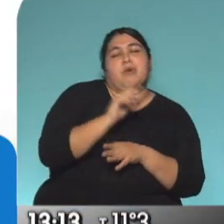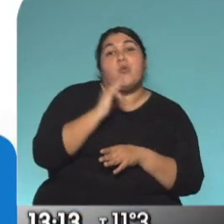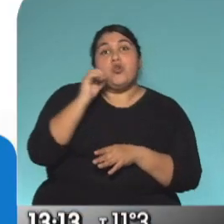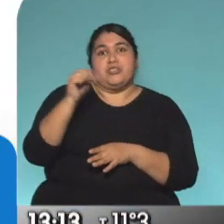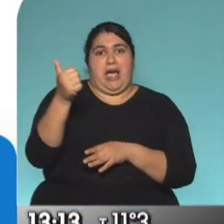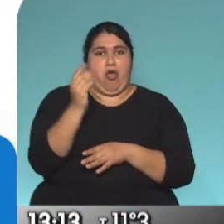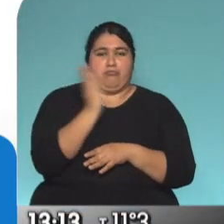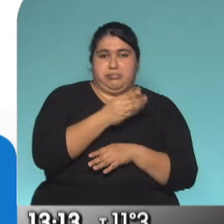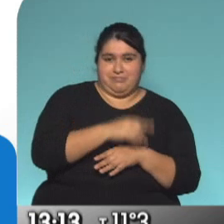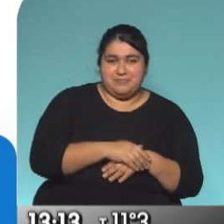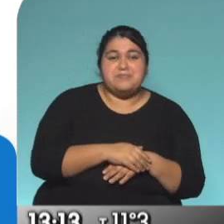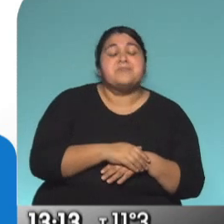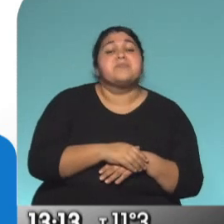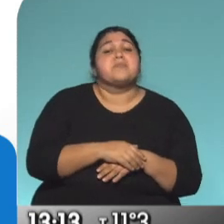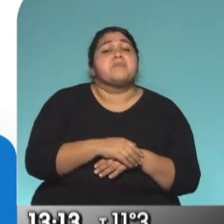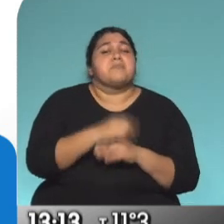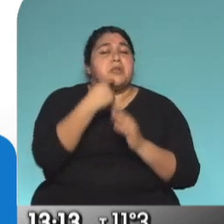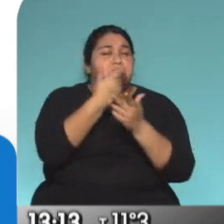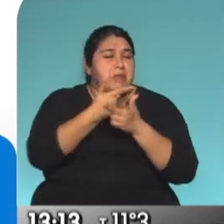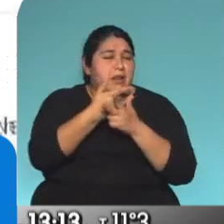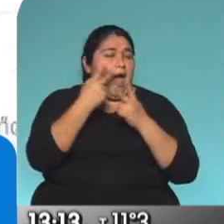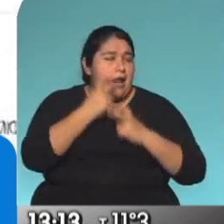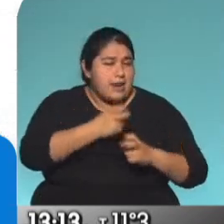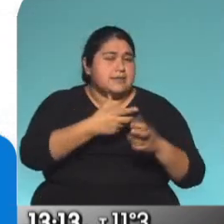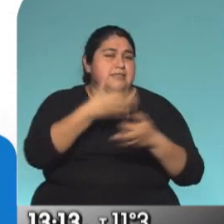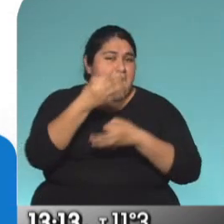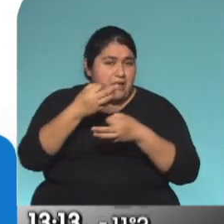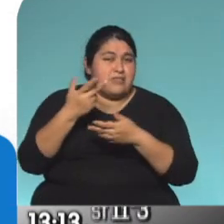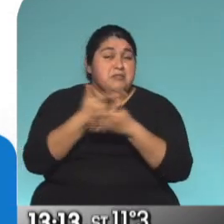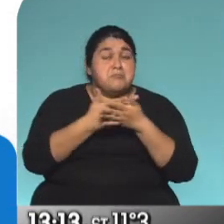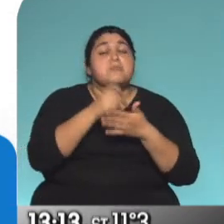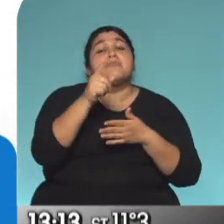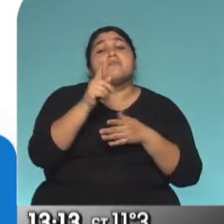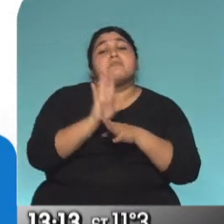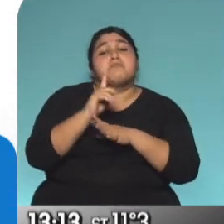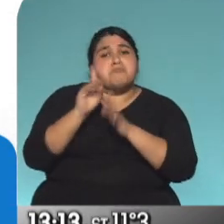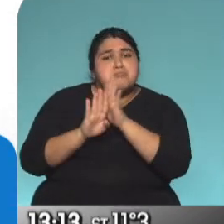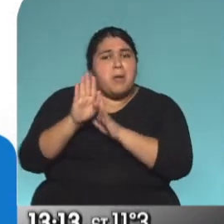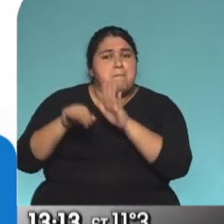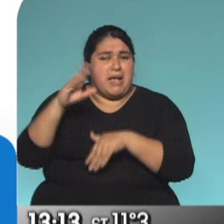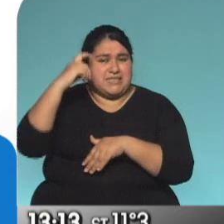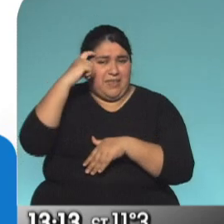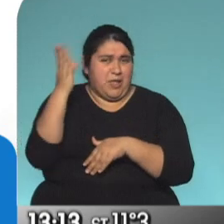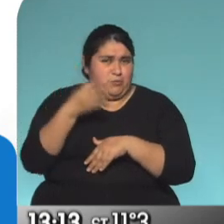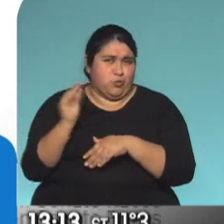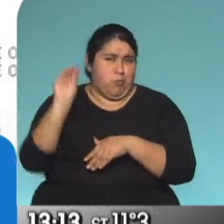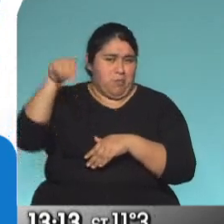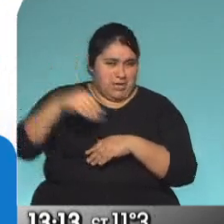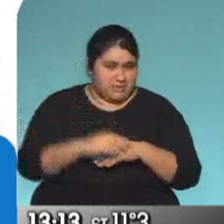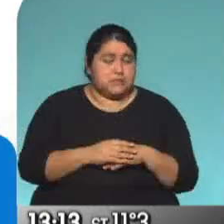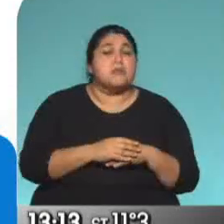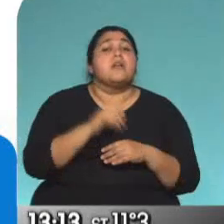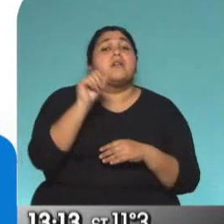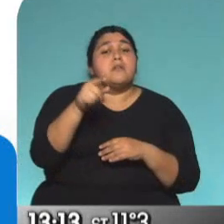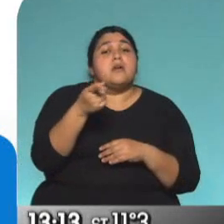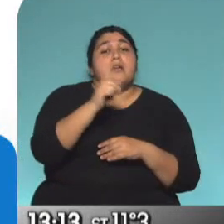Según un sondeo realizado por el Washington Post y ABC News, el candidato demócrata supera en 10 puntos al presidente republicano,